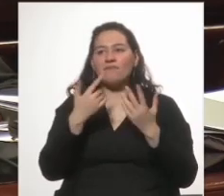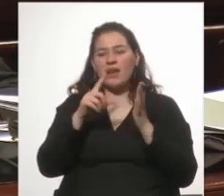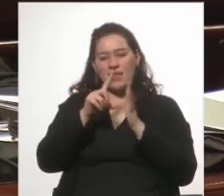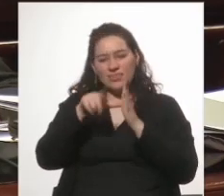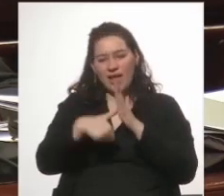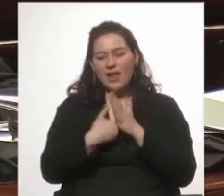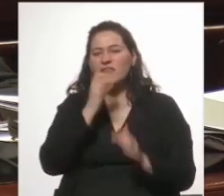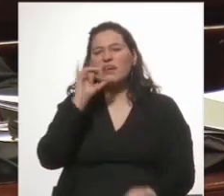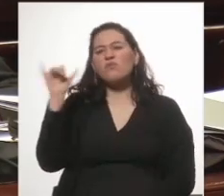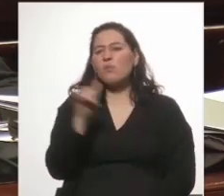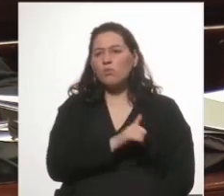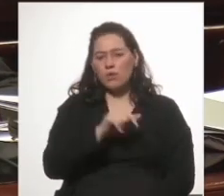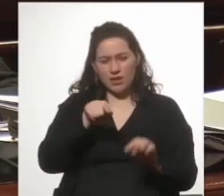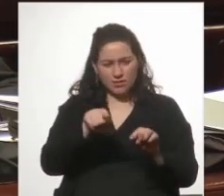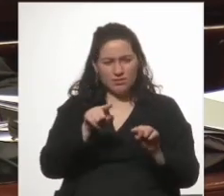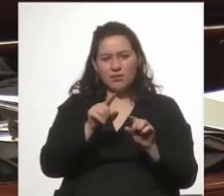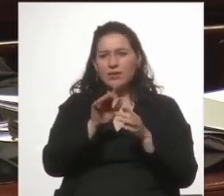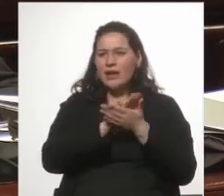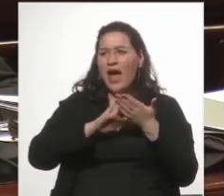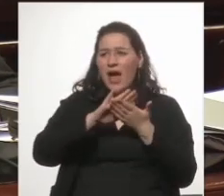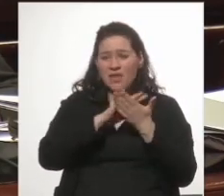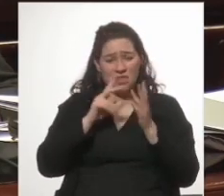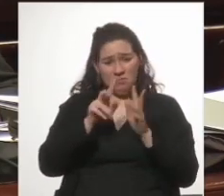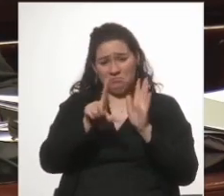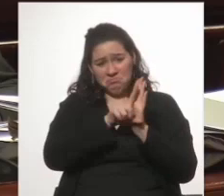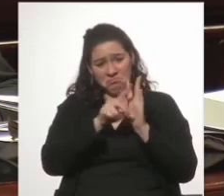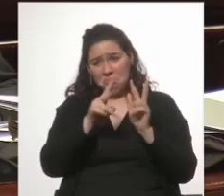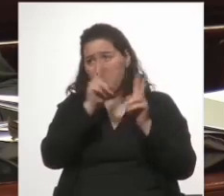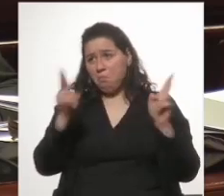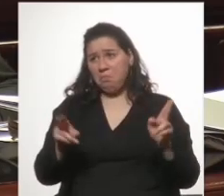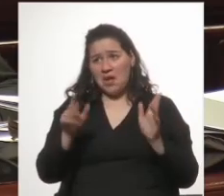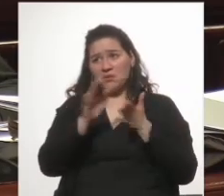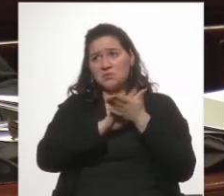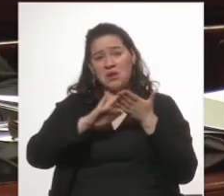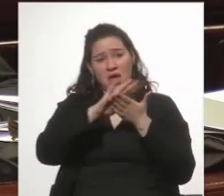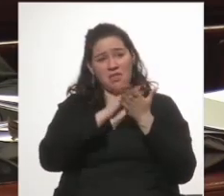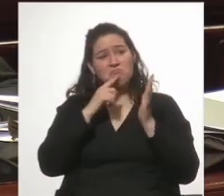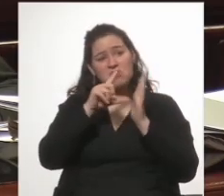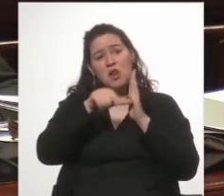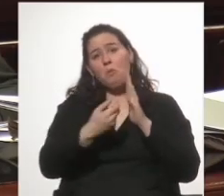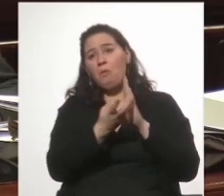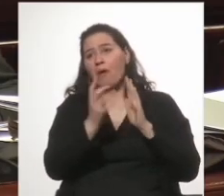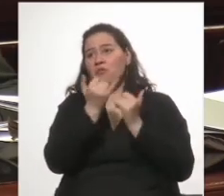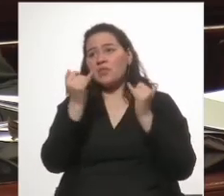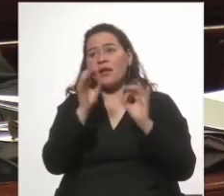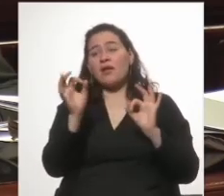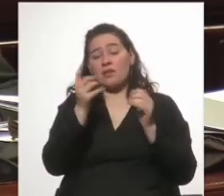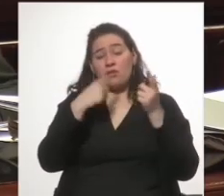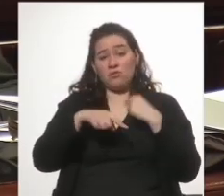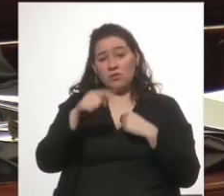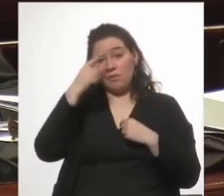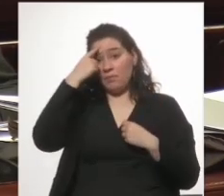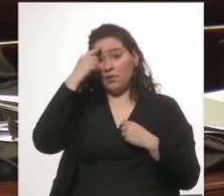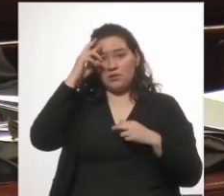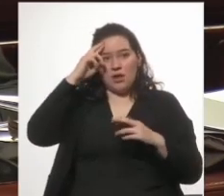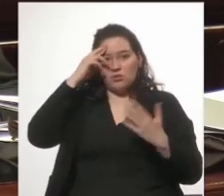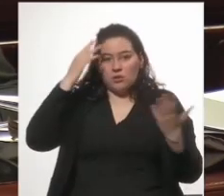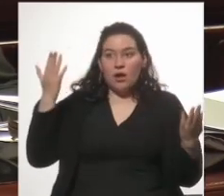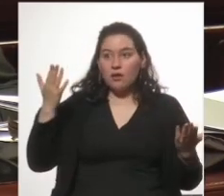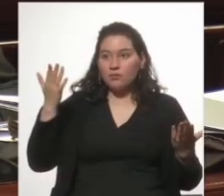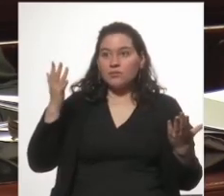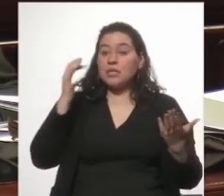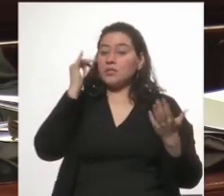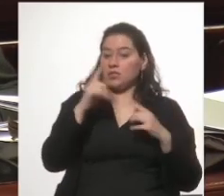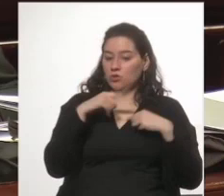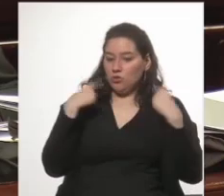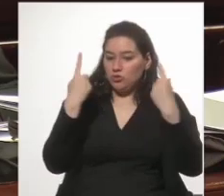la denuncia, sin que se haya establecido el plazo que debe tener ese retraso, este debe considerarse en forma racional. Si